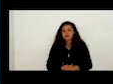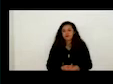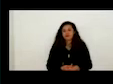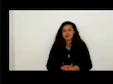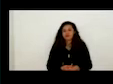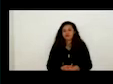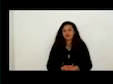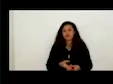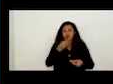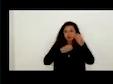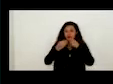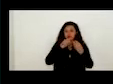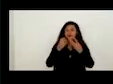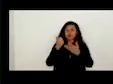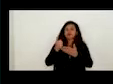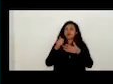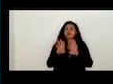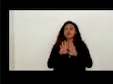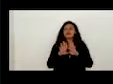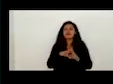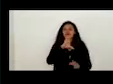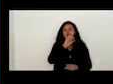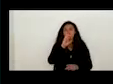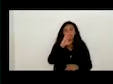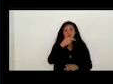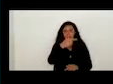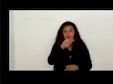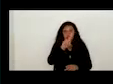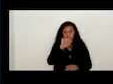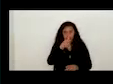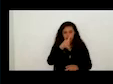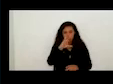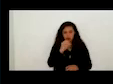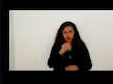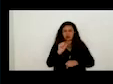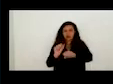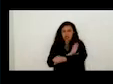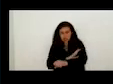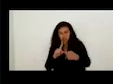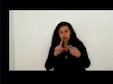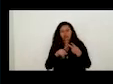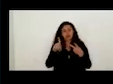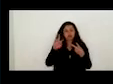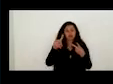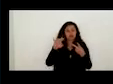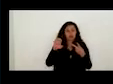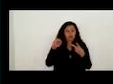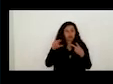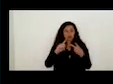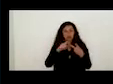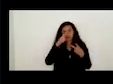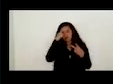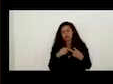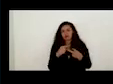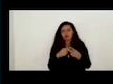alimentos? Carbohidratos que nos dan energía, proteínas que nos ayudan a mantener nuestra masa muscular día